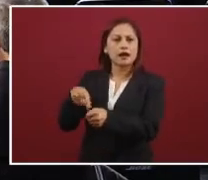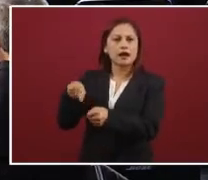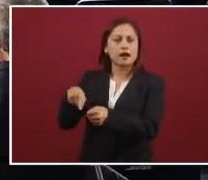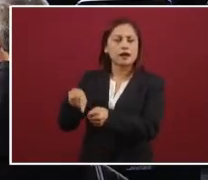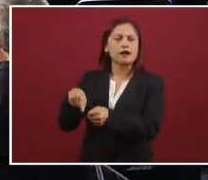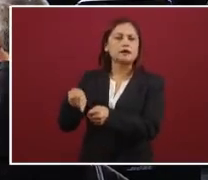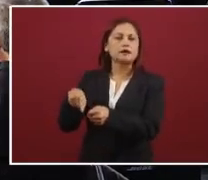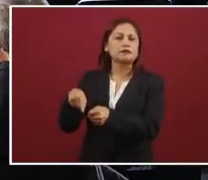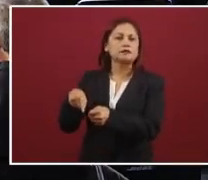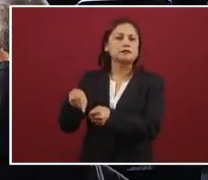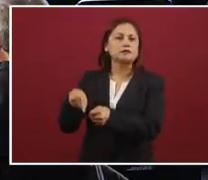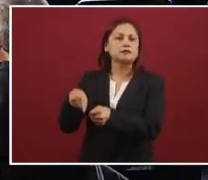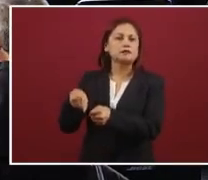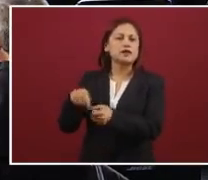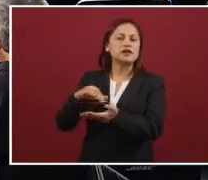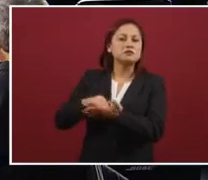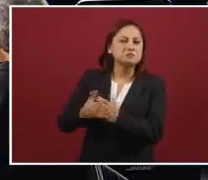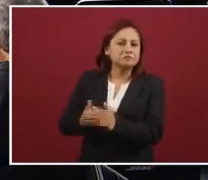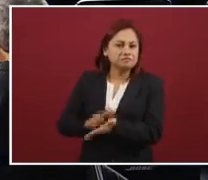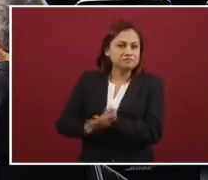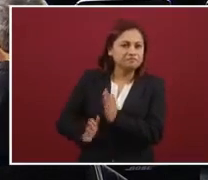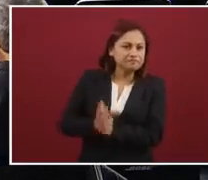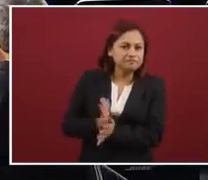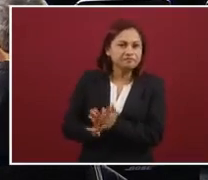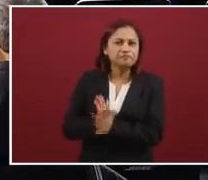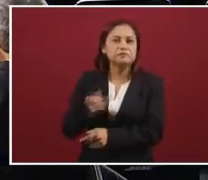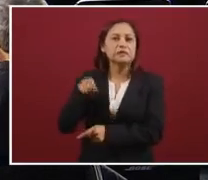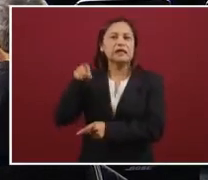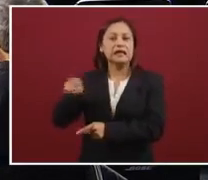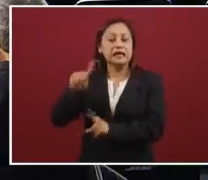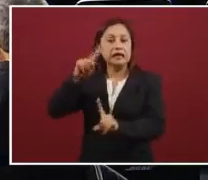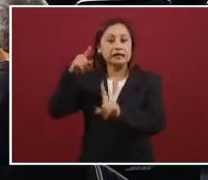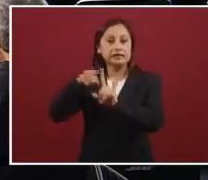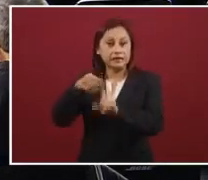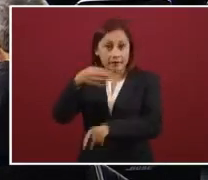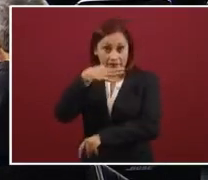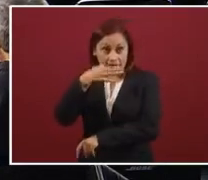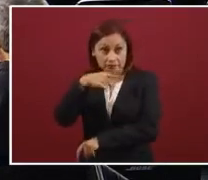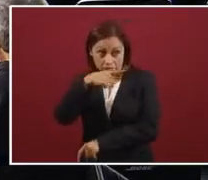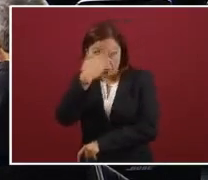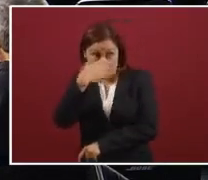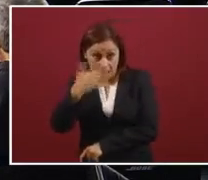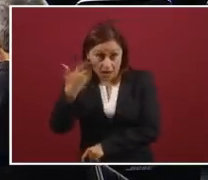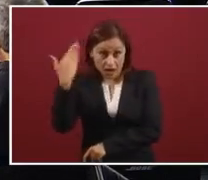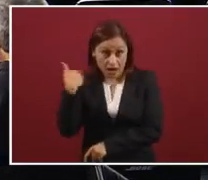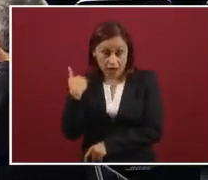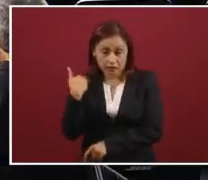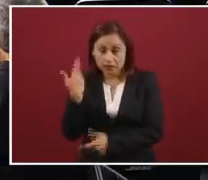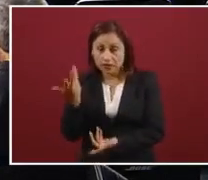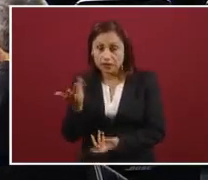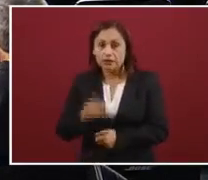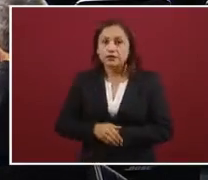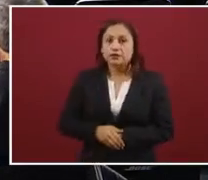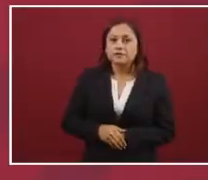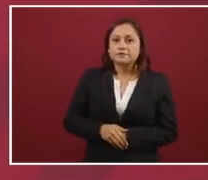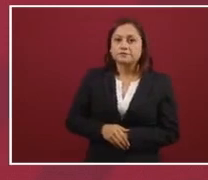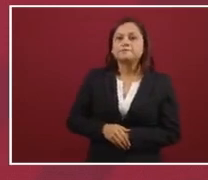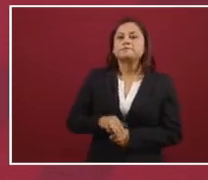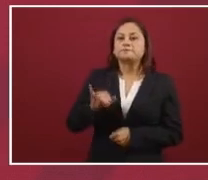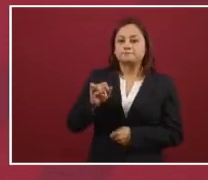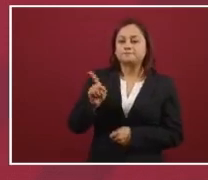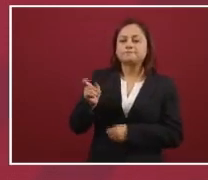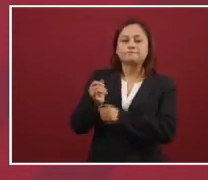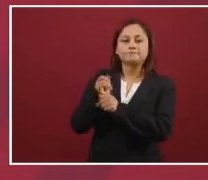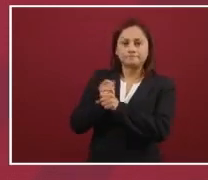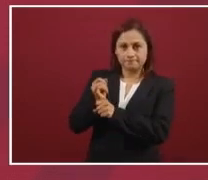que ver con el asunto de las medicinas, y usted lo sabía, y desde cuándo lo sabía? Se hizo una investigación, ahorita les voy a explicar. ¿Pero usted